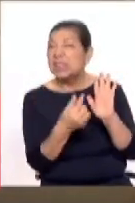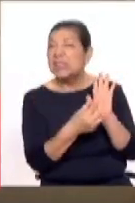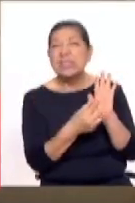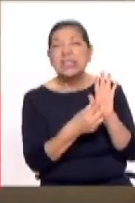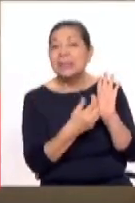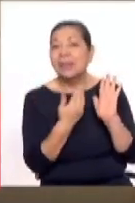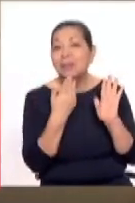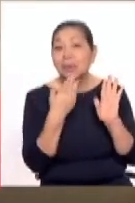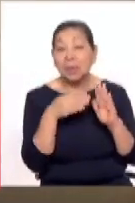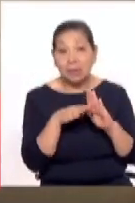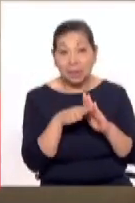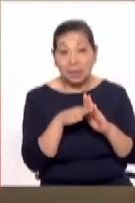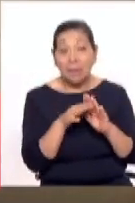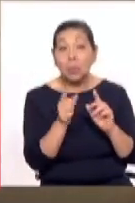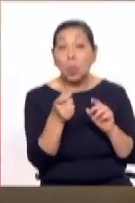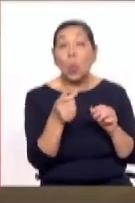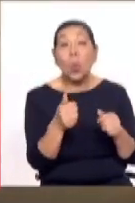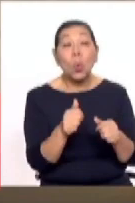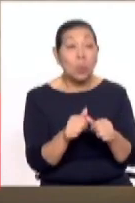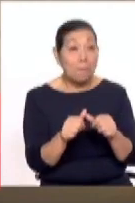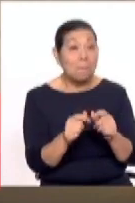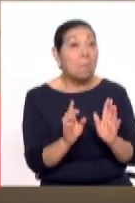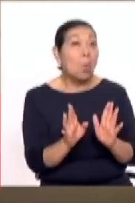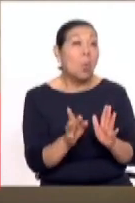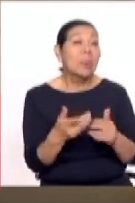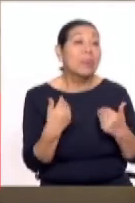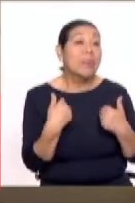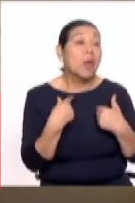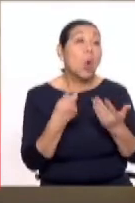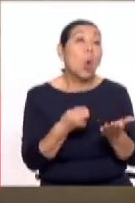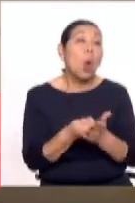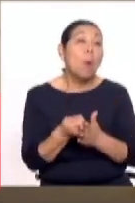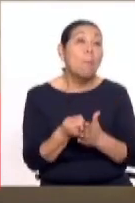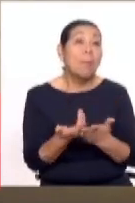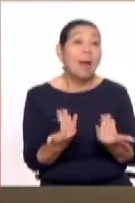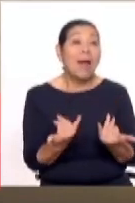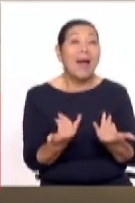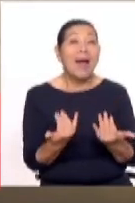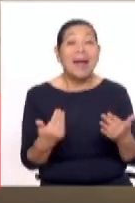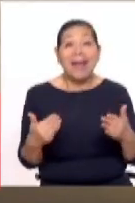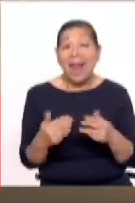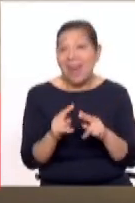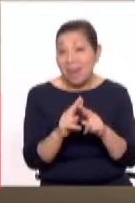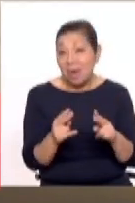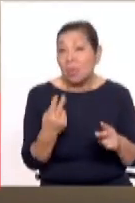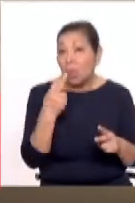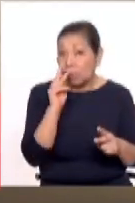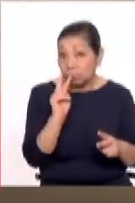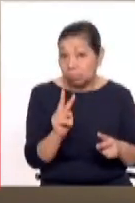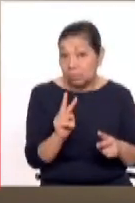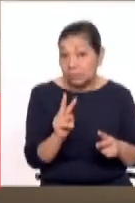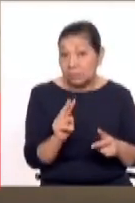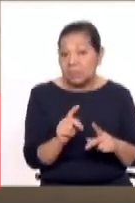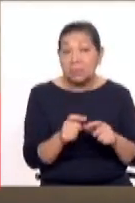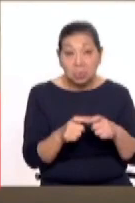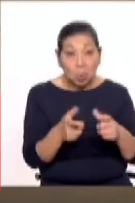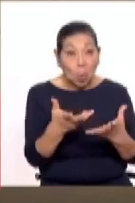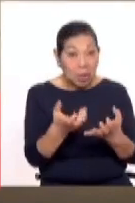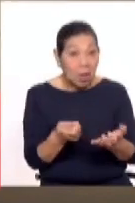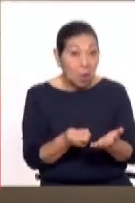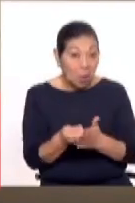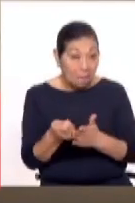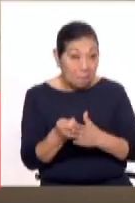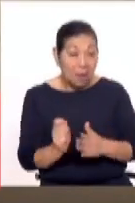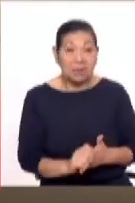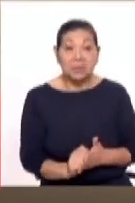utilizar. Ingresan el email de su equipo. Por ejemplo, si quieren comprar un equipo ahora en fiestas, pueden verificar el email del equipo que quieren